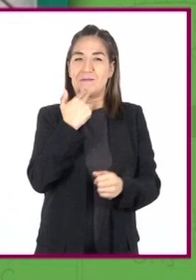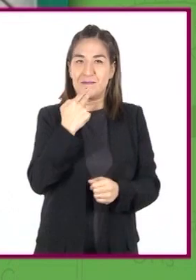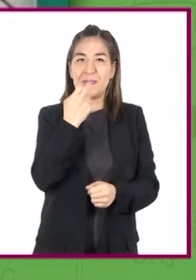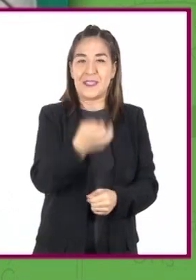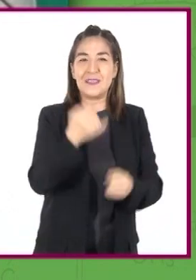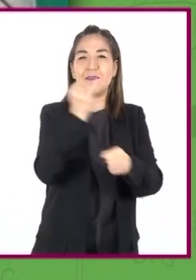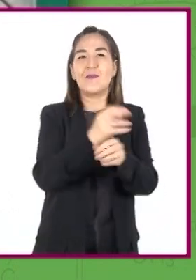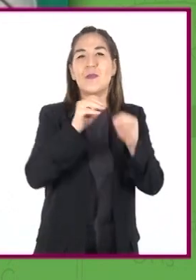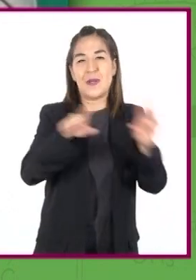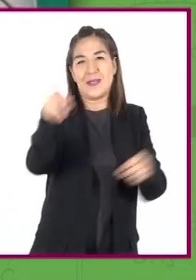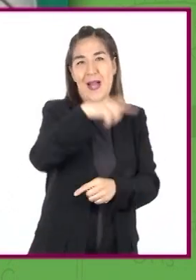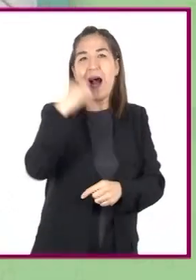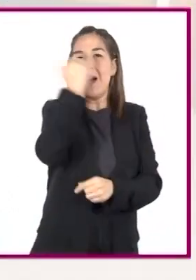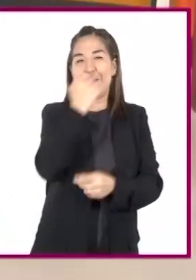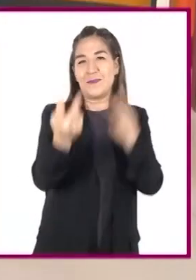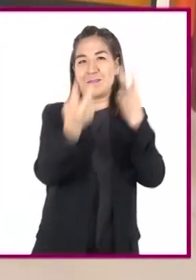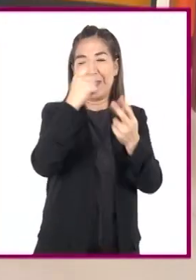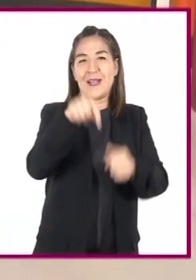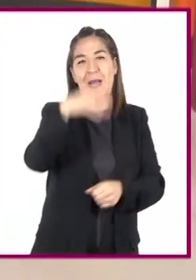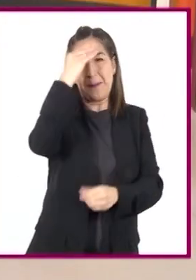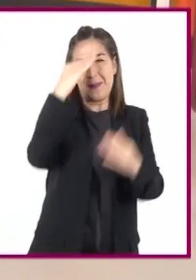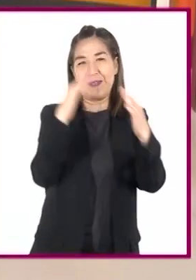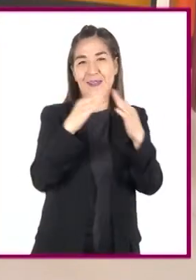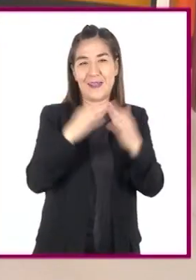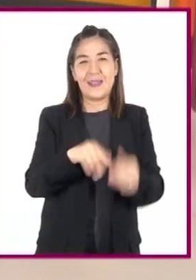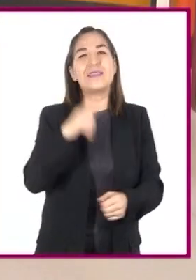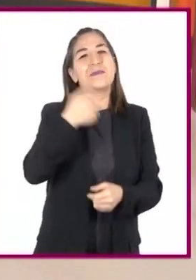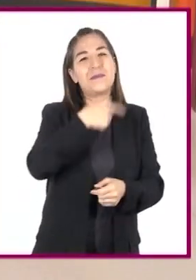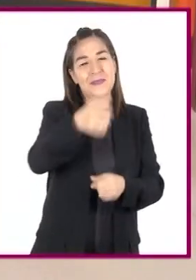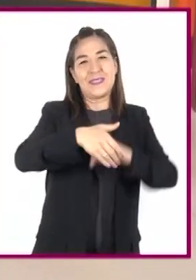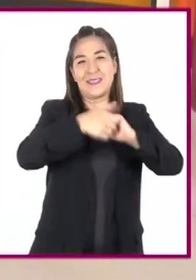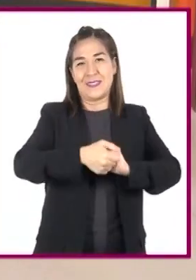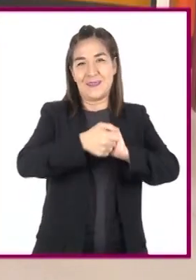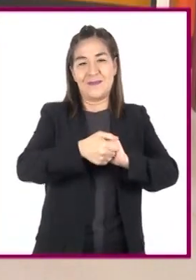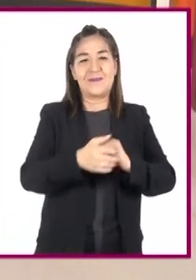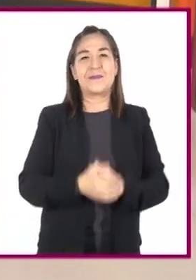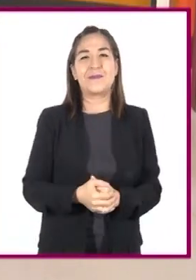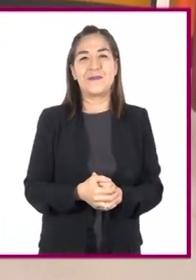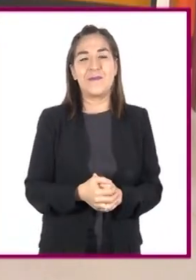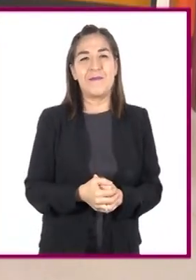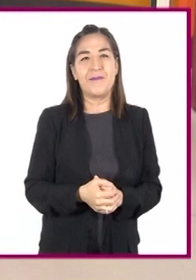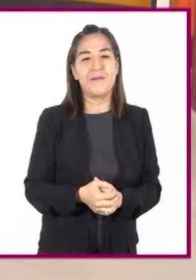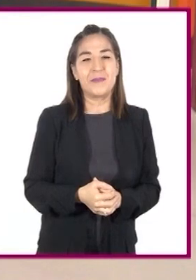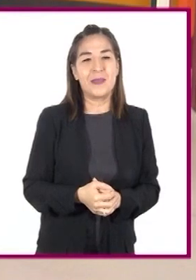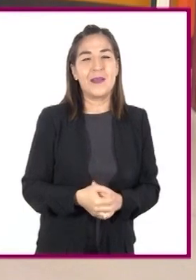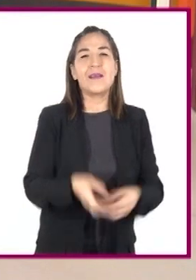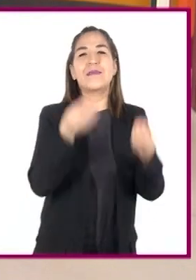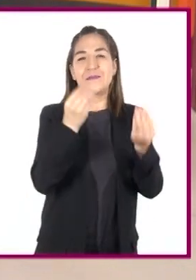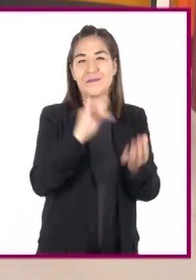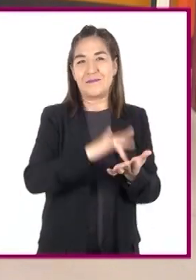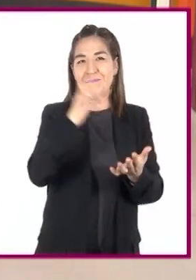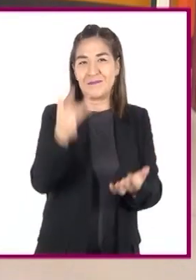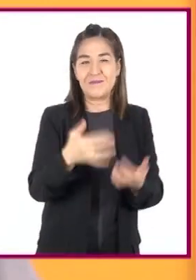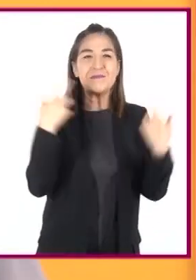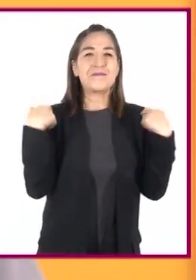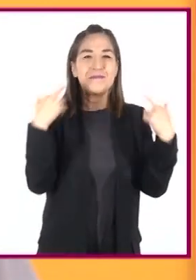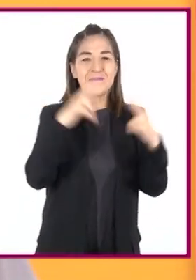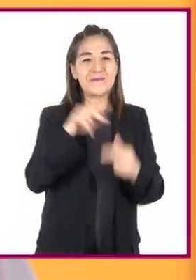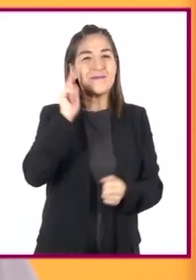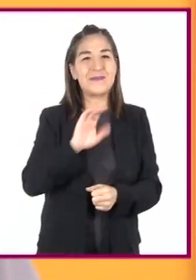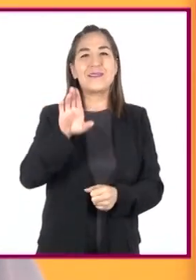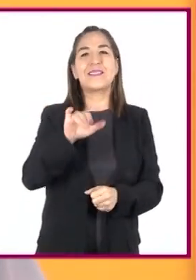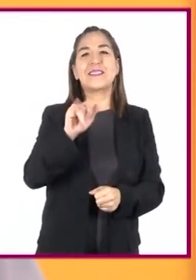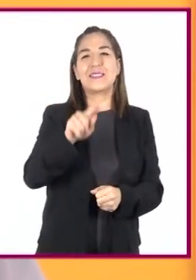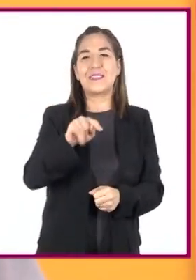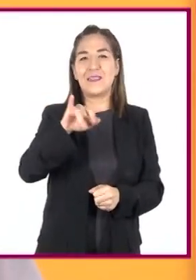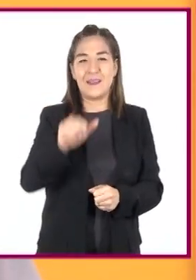los siguen en los programas de Aprende en Casa. Les envío un gran saludo. Muchas gracias, maestra Cintia